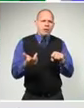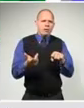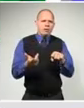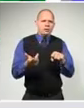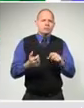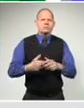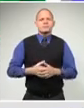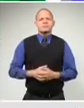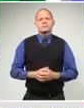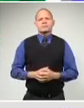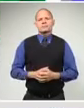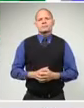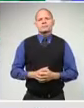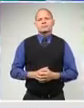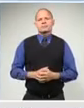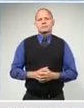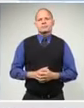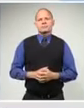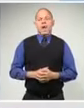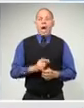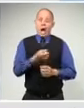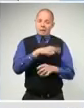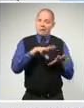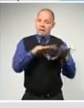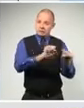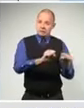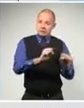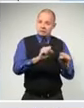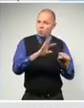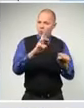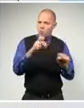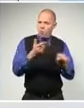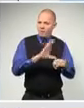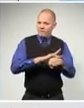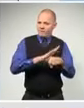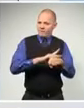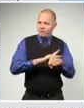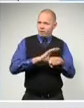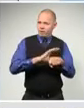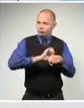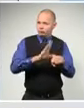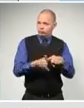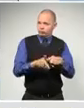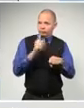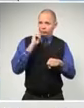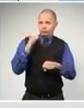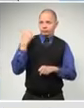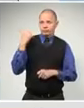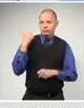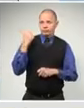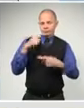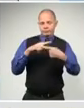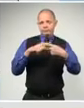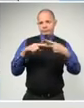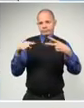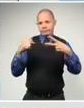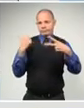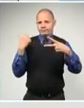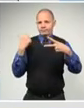20.974 muestras, pues se diagnosticaron ayer 1.029 personas con